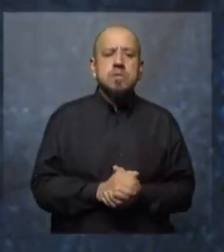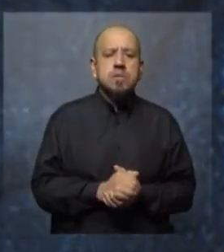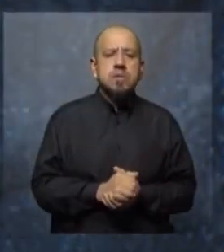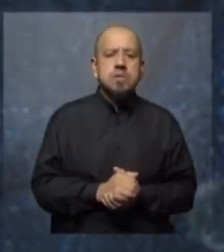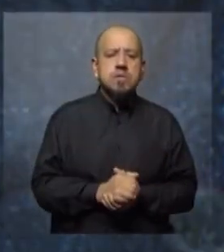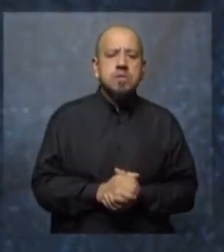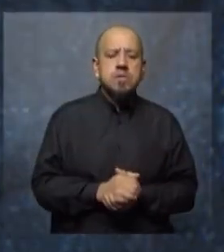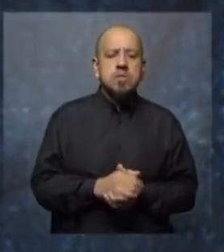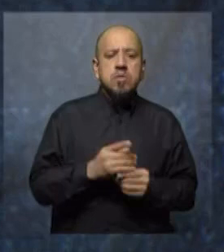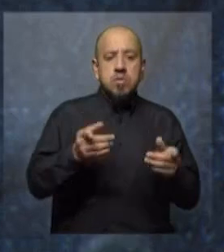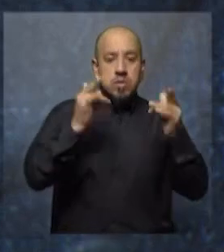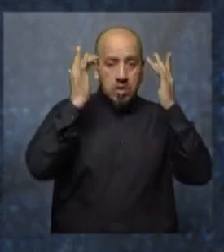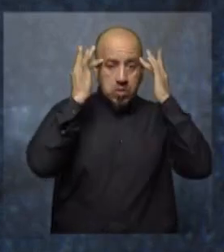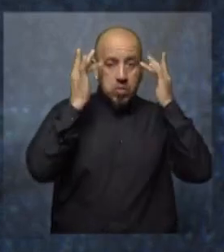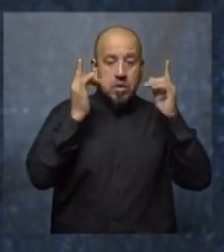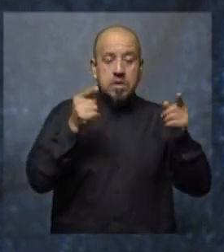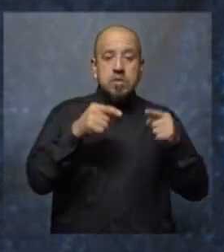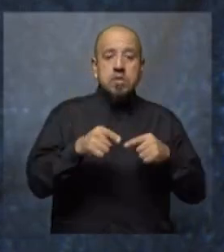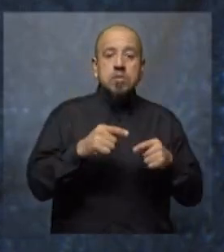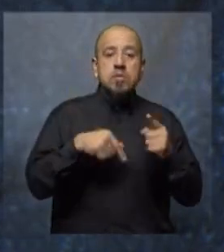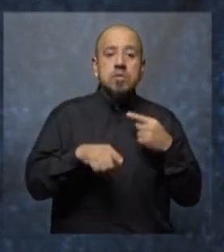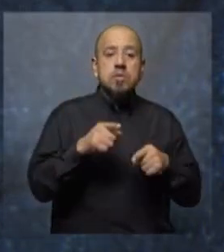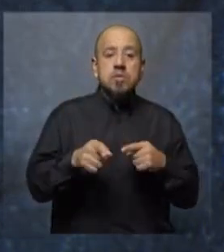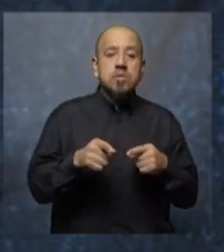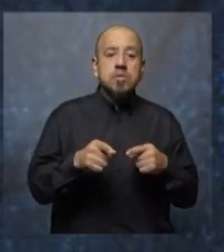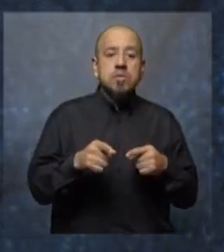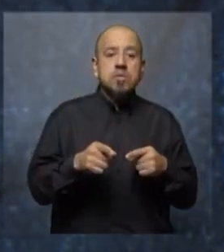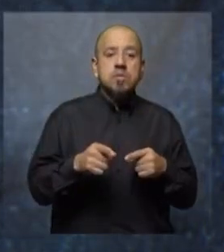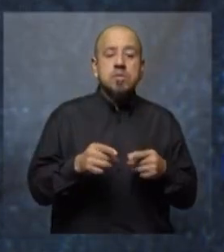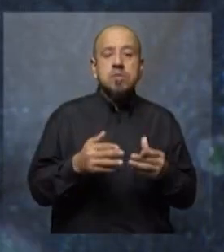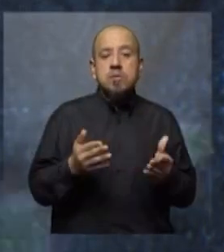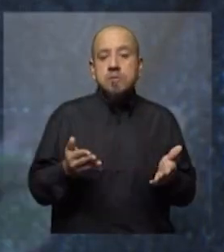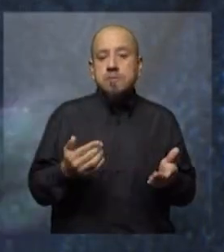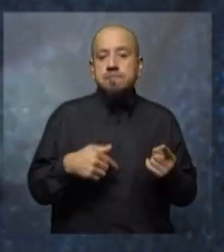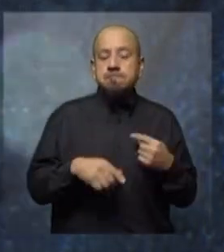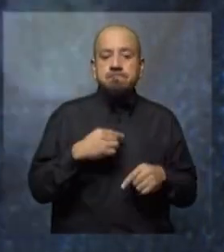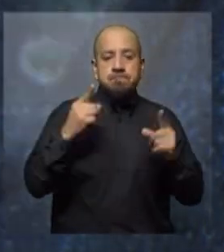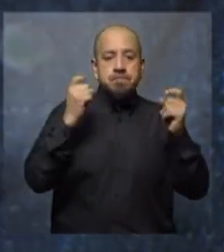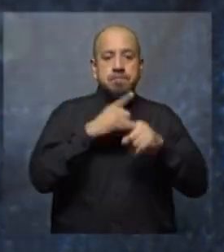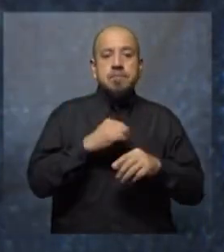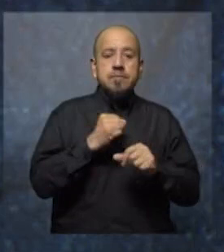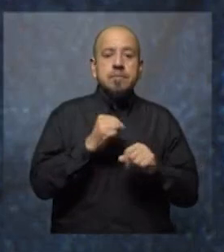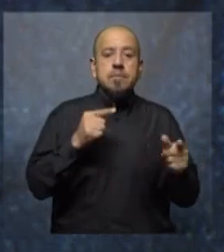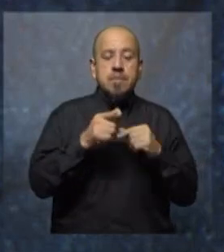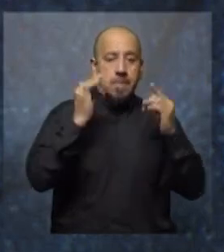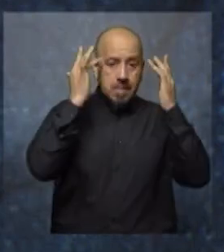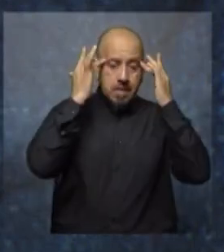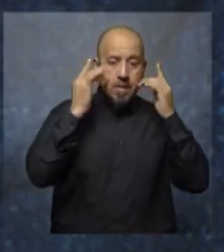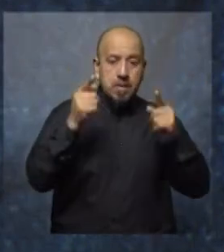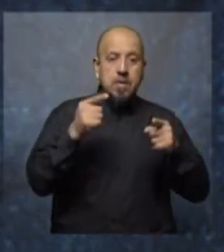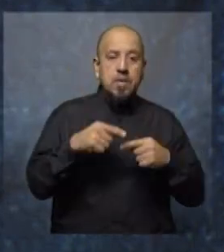o sea una educación que no apunte justamente a esto que vos estás diciendo difícilmente podría ser llamada de Educación